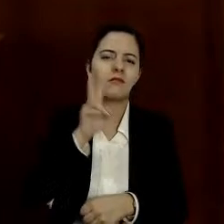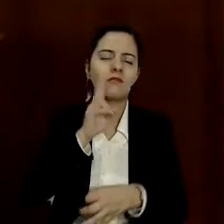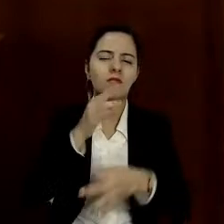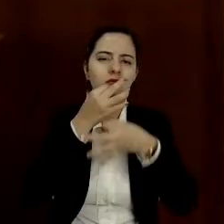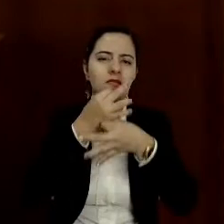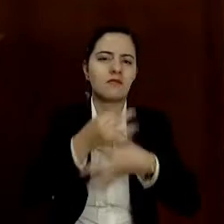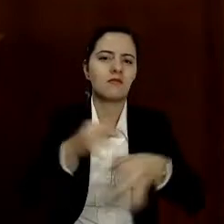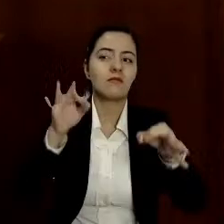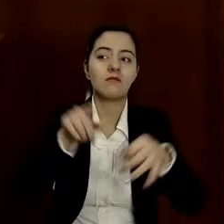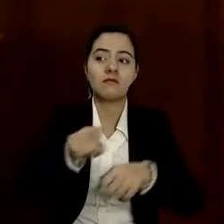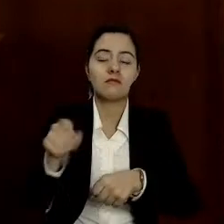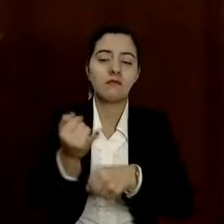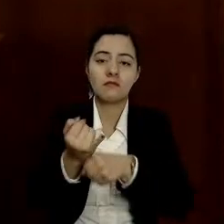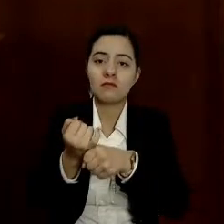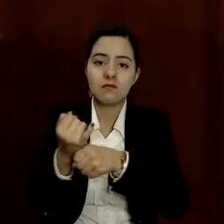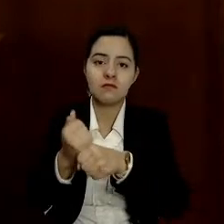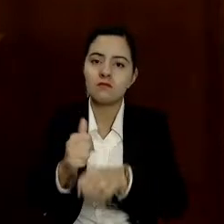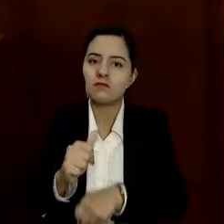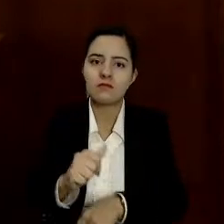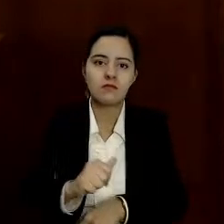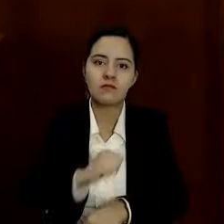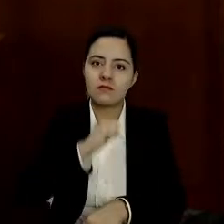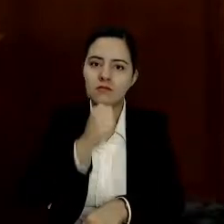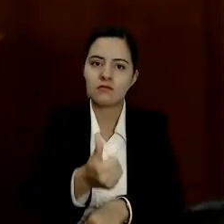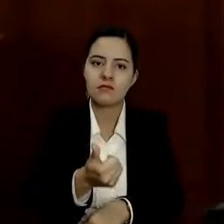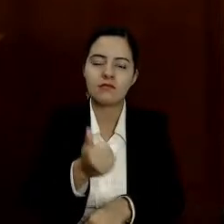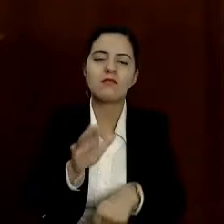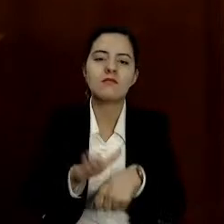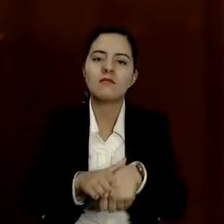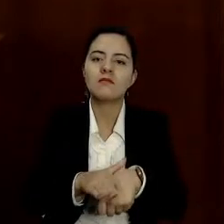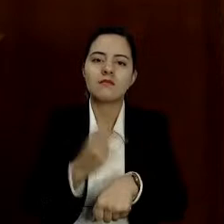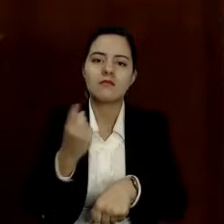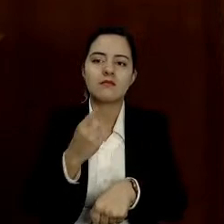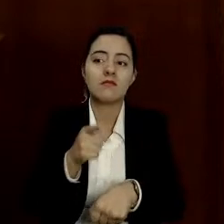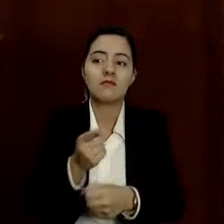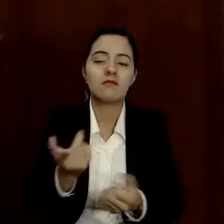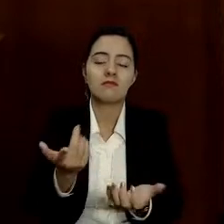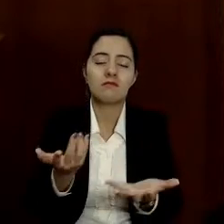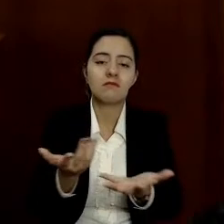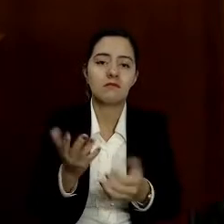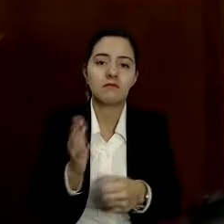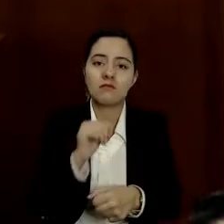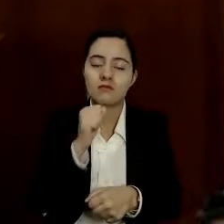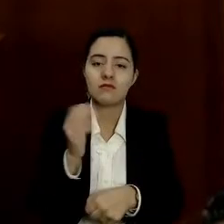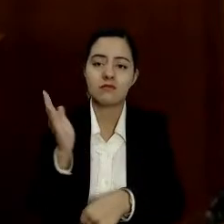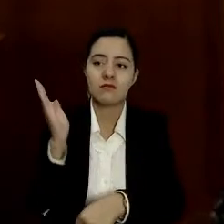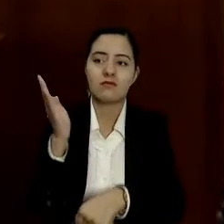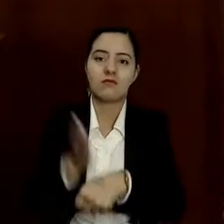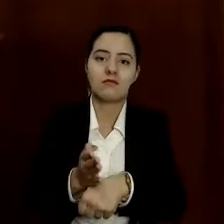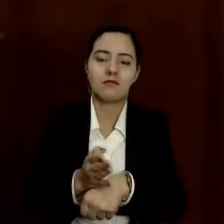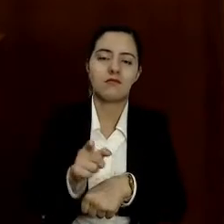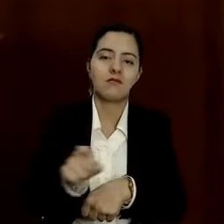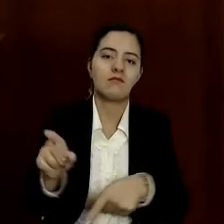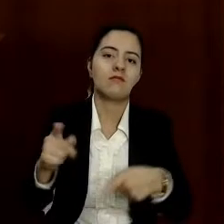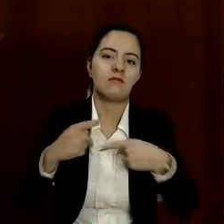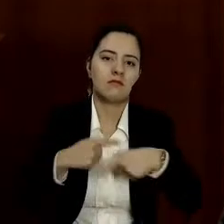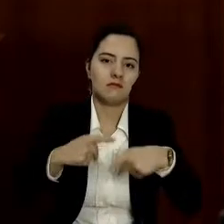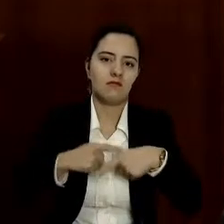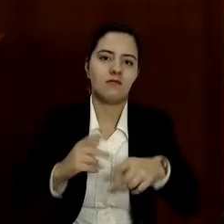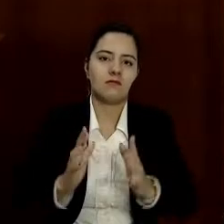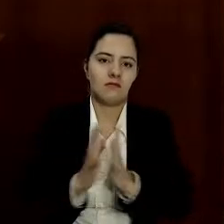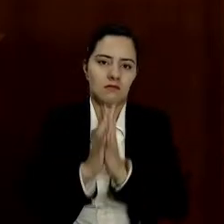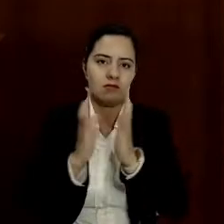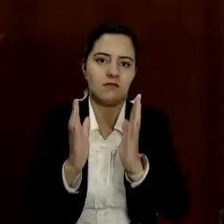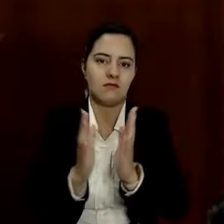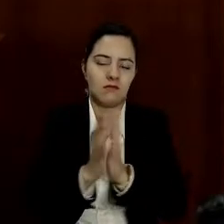no han realizado ninguna actuación para investigar y sancionar a los participantes